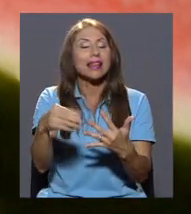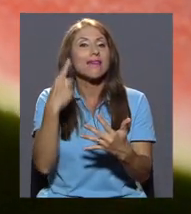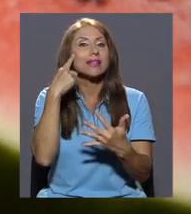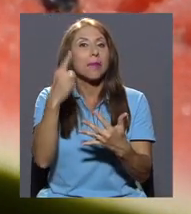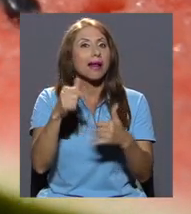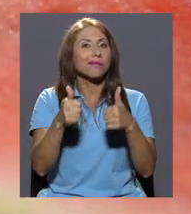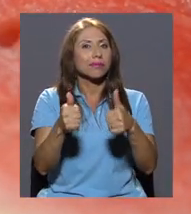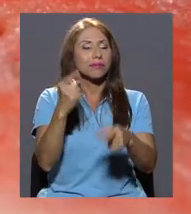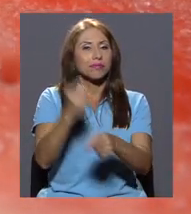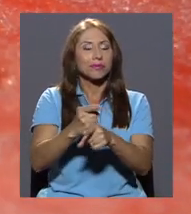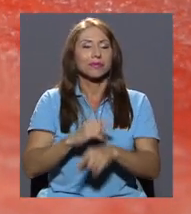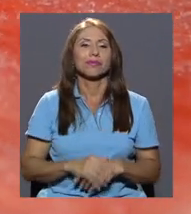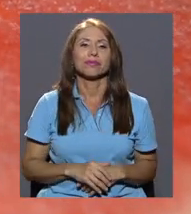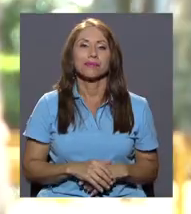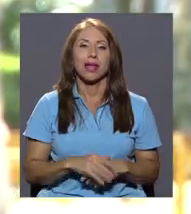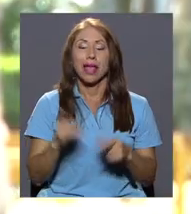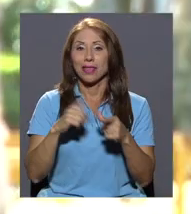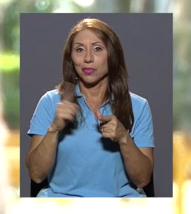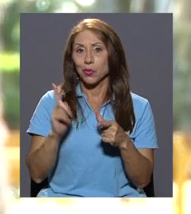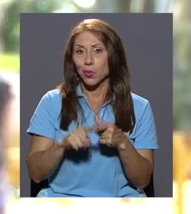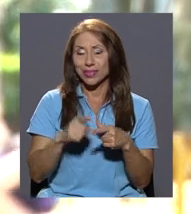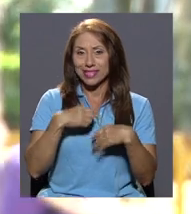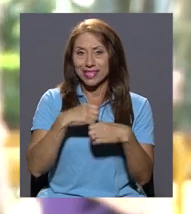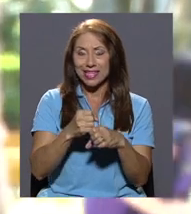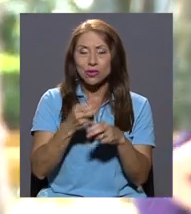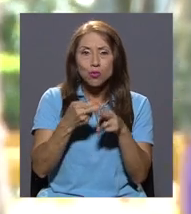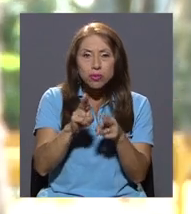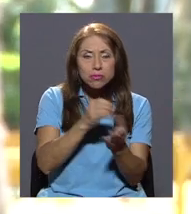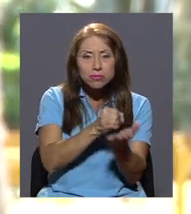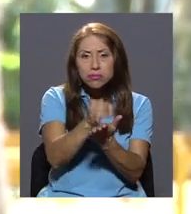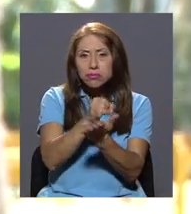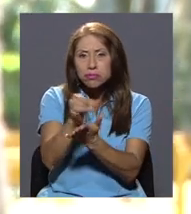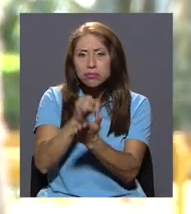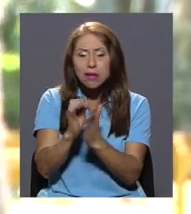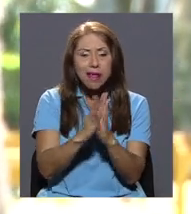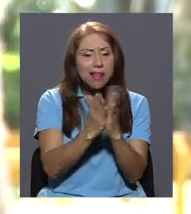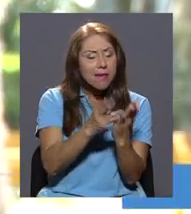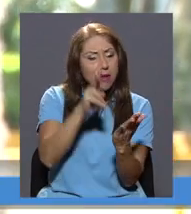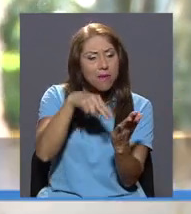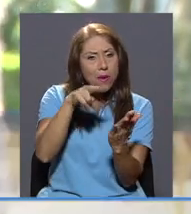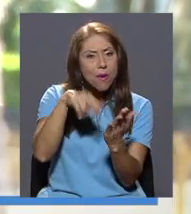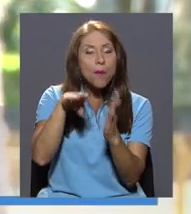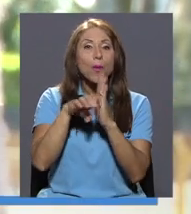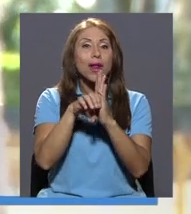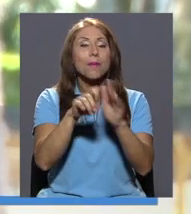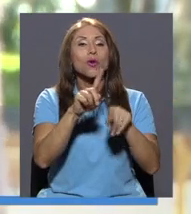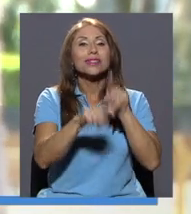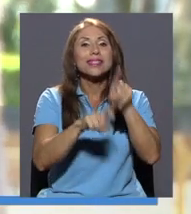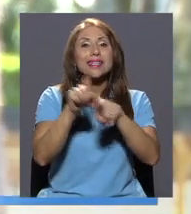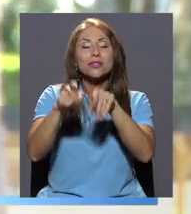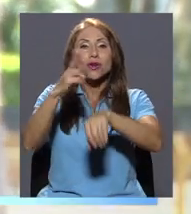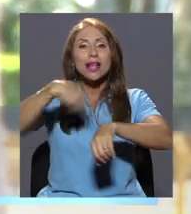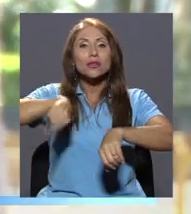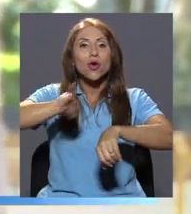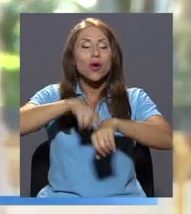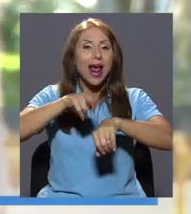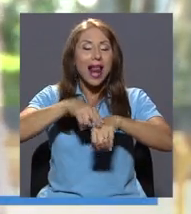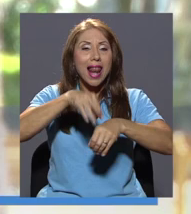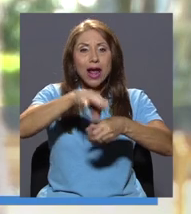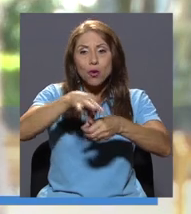sustentable. Entonces se realizó una pequeña investigación bibliográfica con fuentes como el Censo Nacional